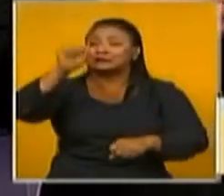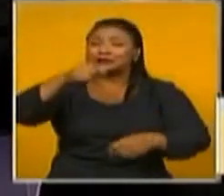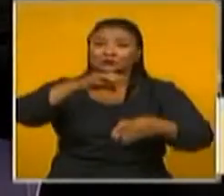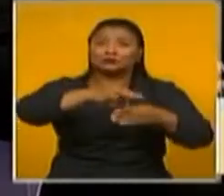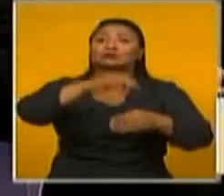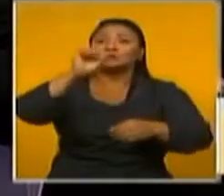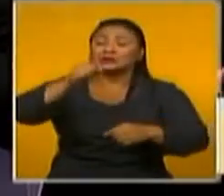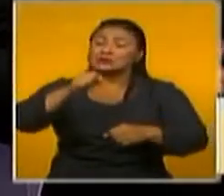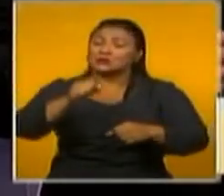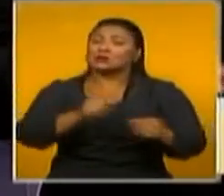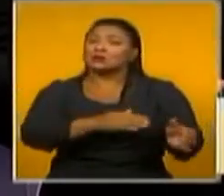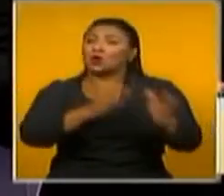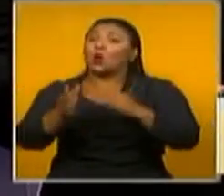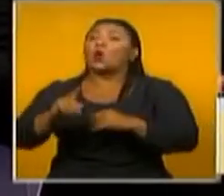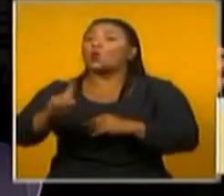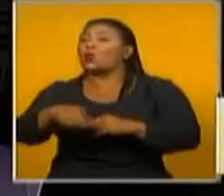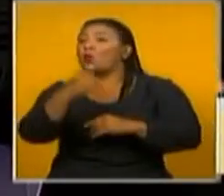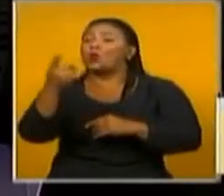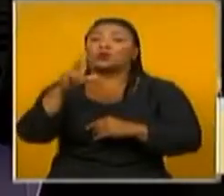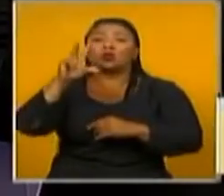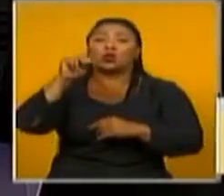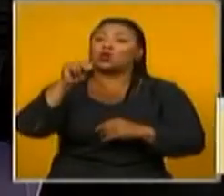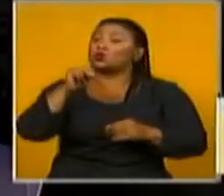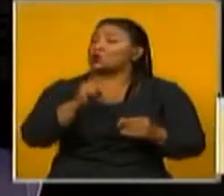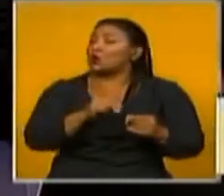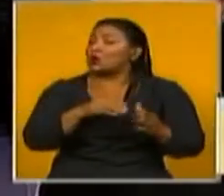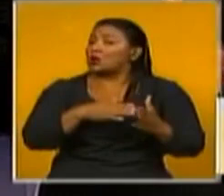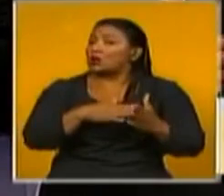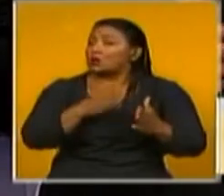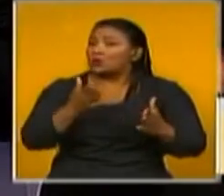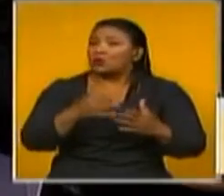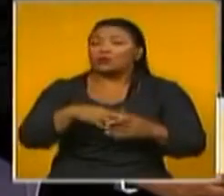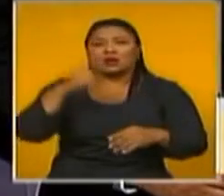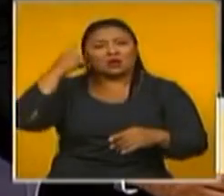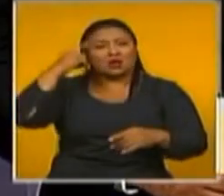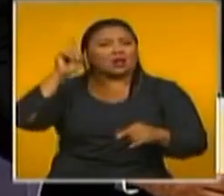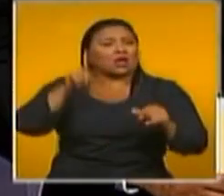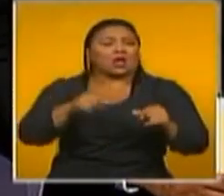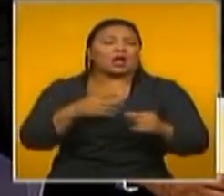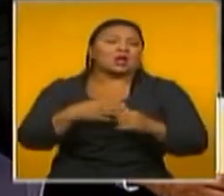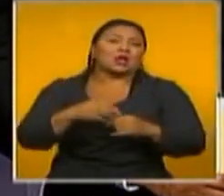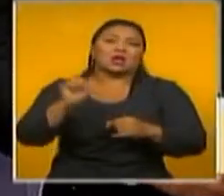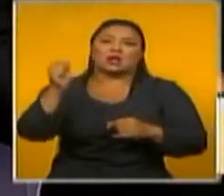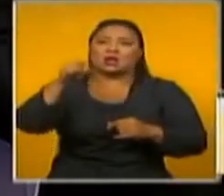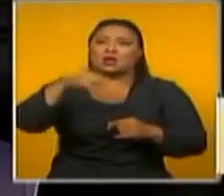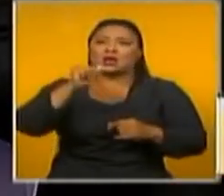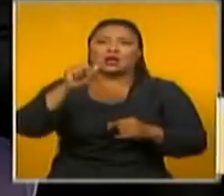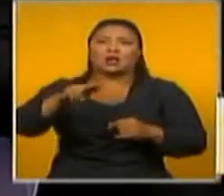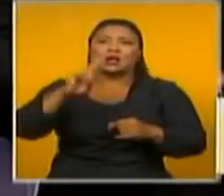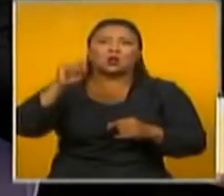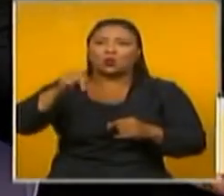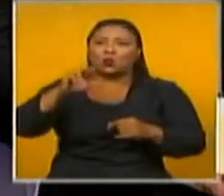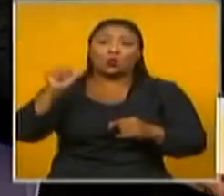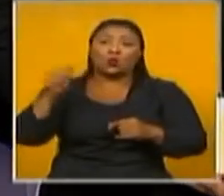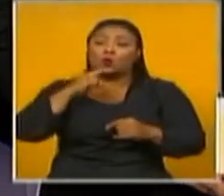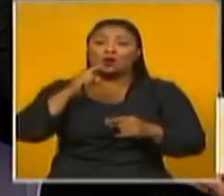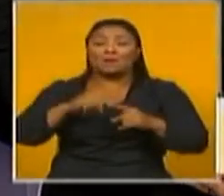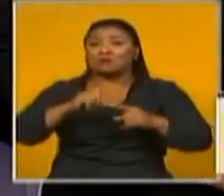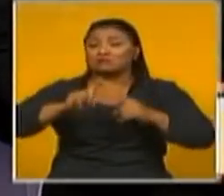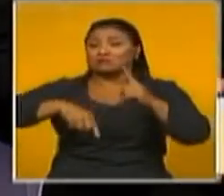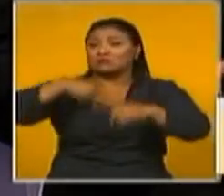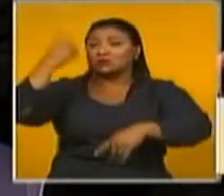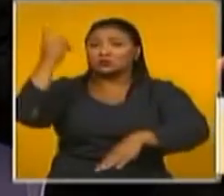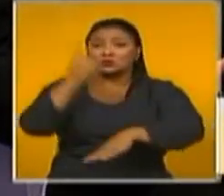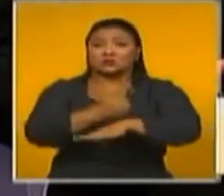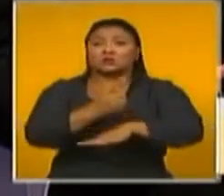están por el no expresen libremente sus opiniones en este canal. En los últimos días, algunas personas